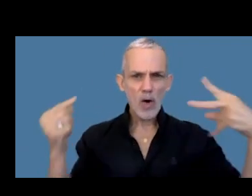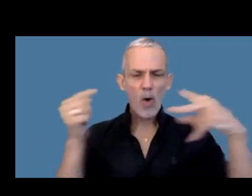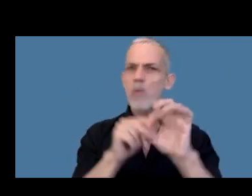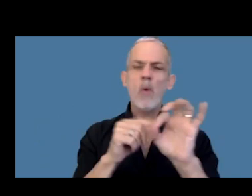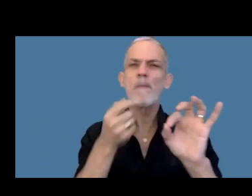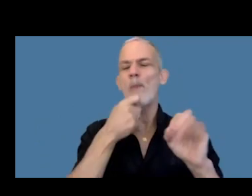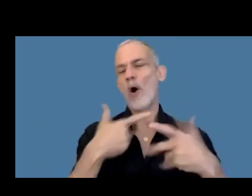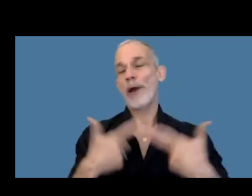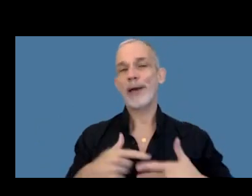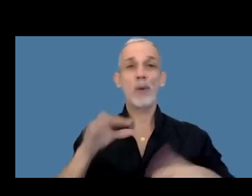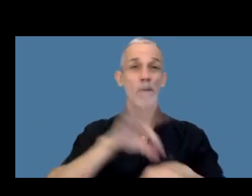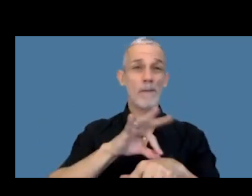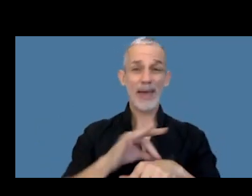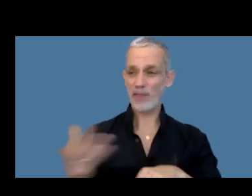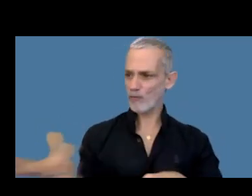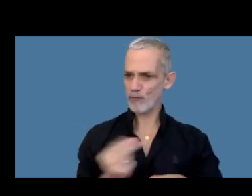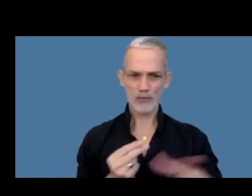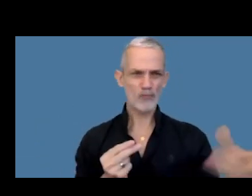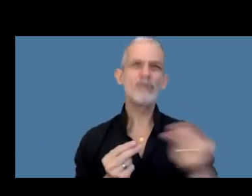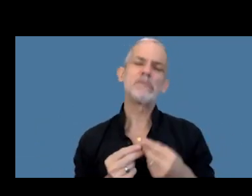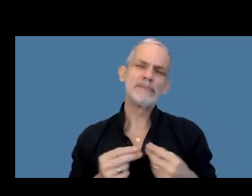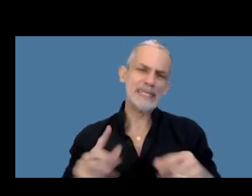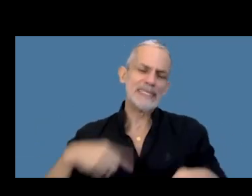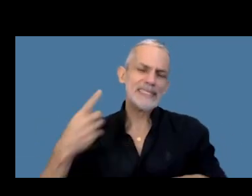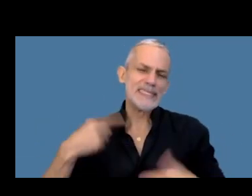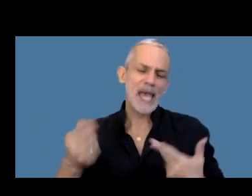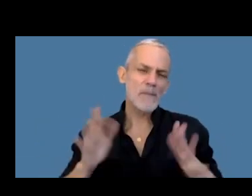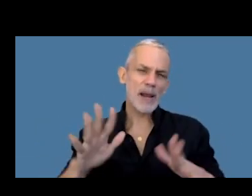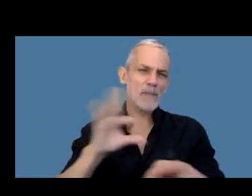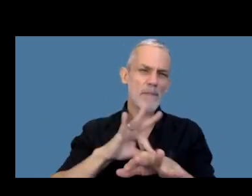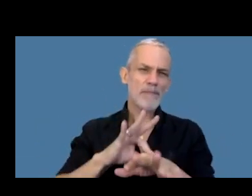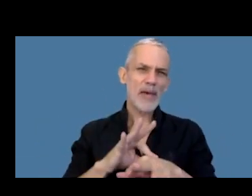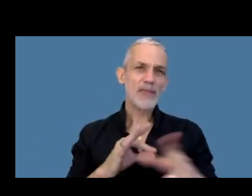de hecho esto es común en la práctica médica,